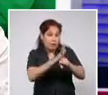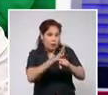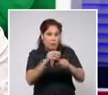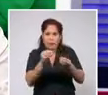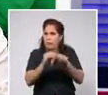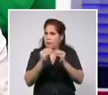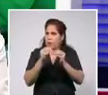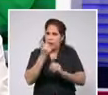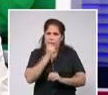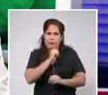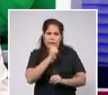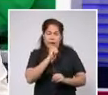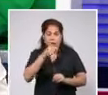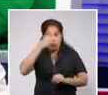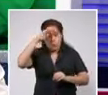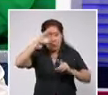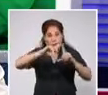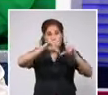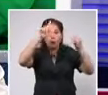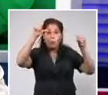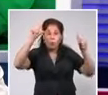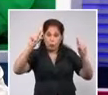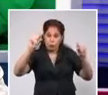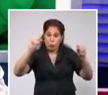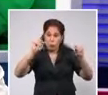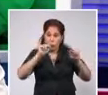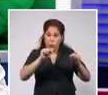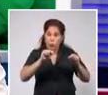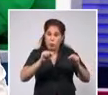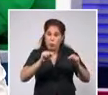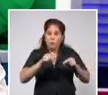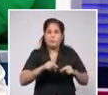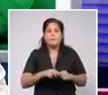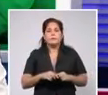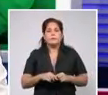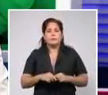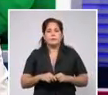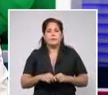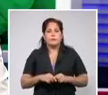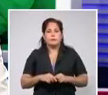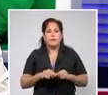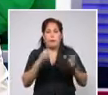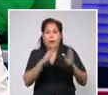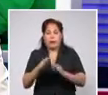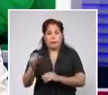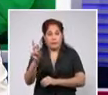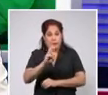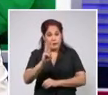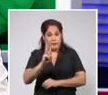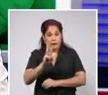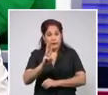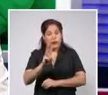De hecho, en Cuba, ahora es que se está extendiendo la fase 3, pero incluso cuando ya